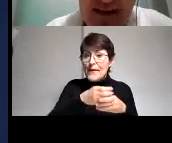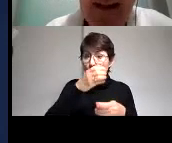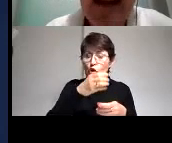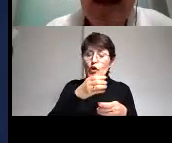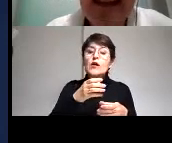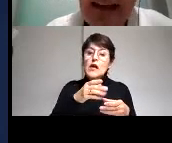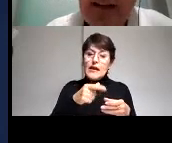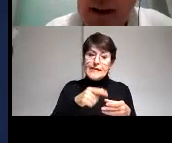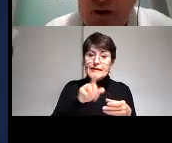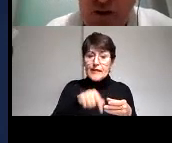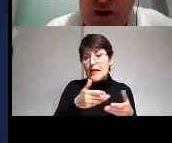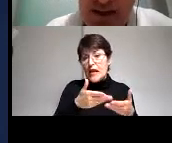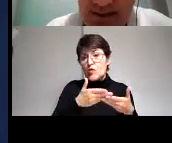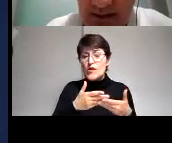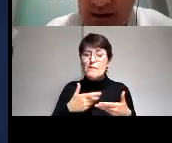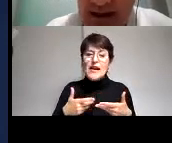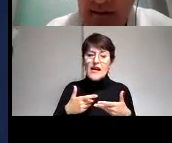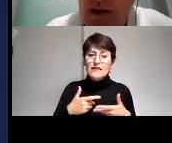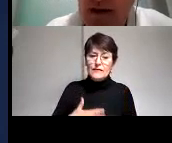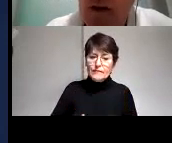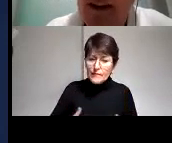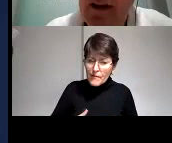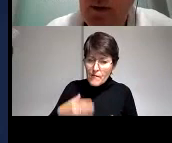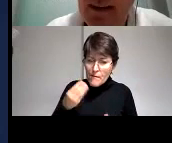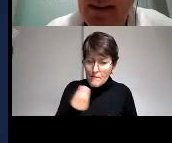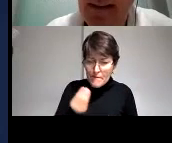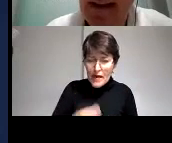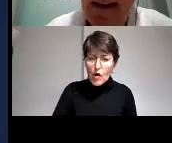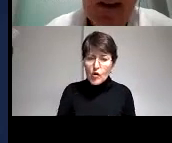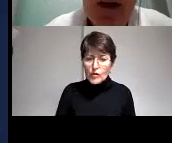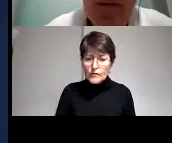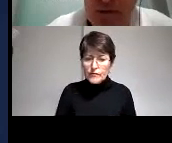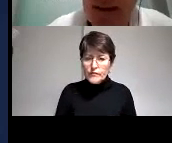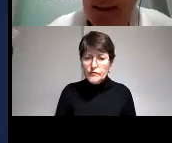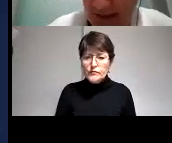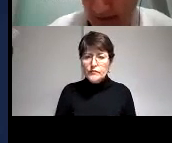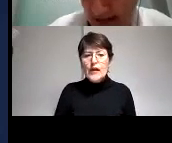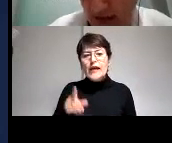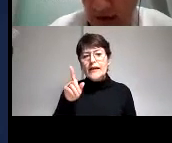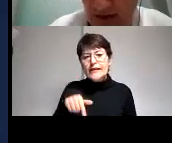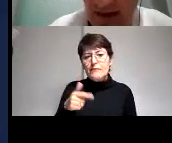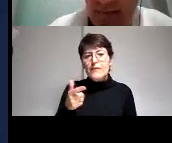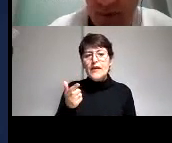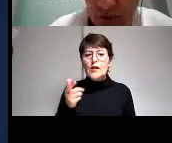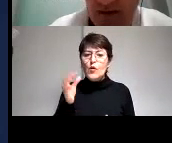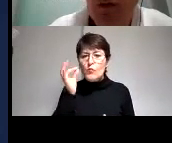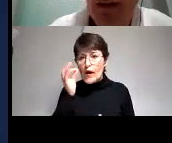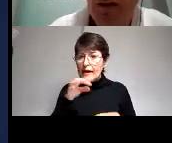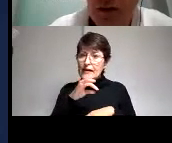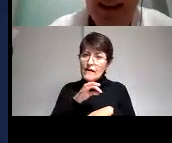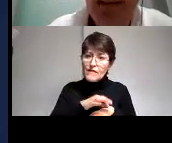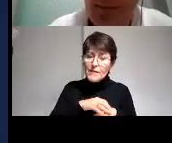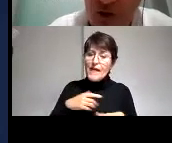los bebés, y en las mujeres con síndrome de intestino irritable mejora el dolor y la incomodidad intestinal, así como la frecuencia de la defecación. Por lo